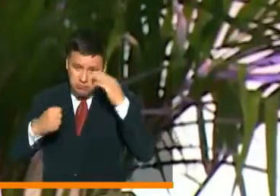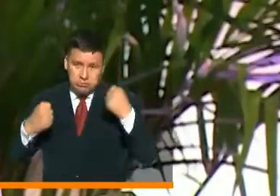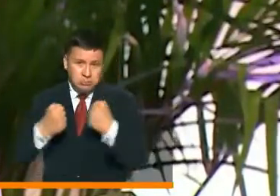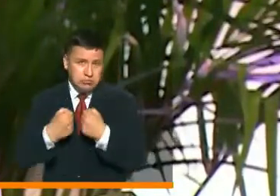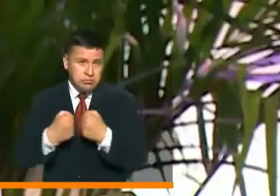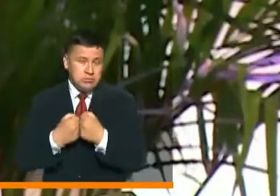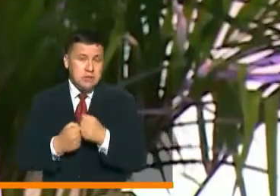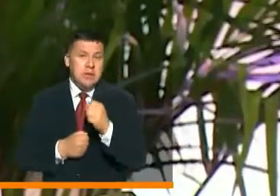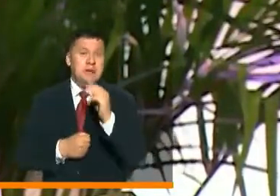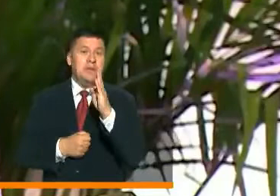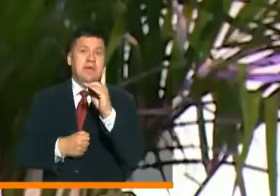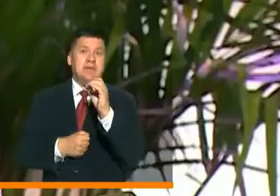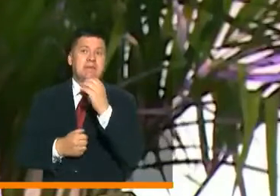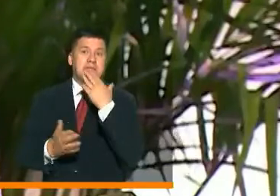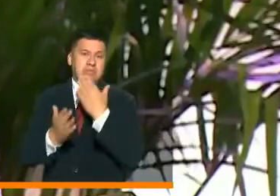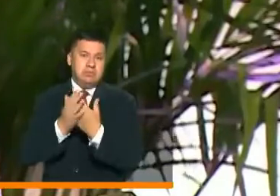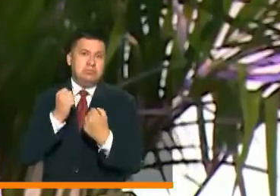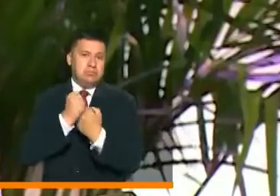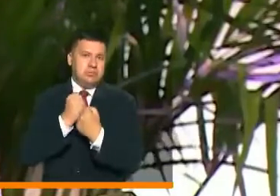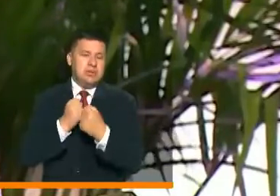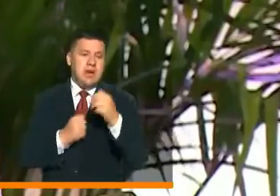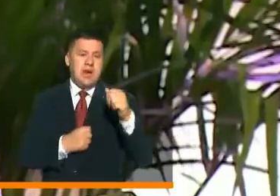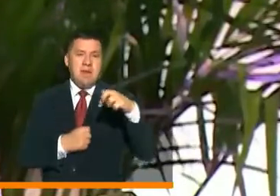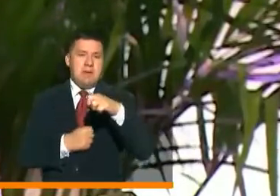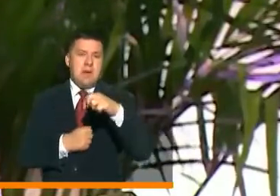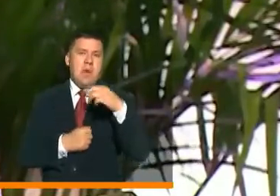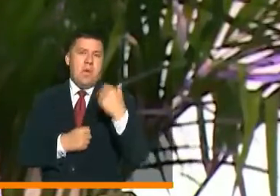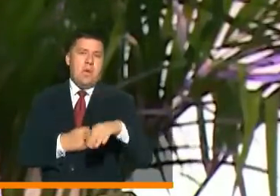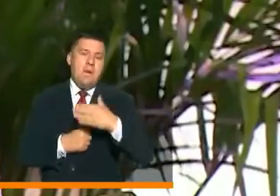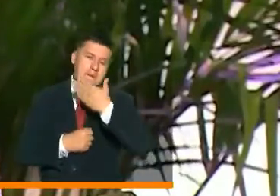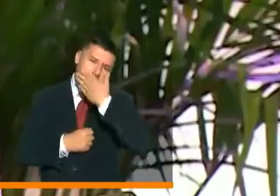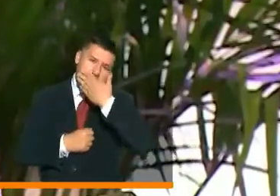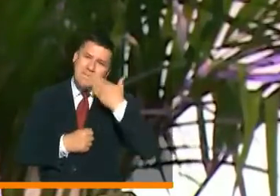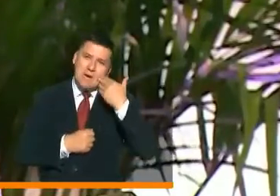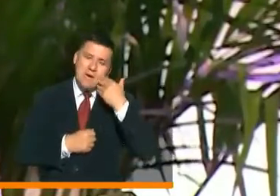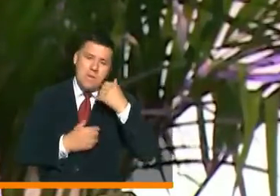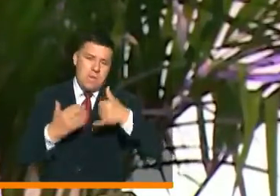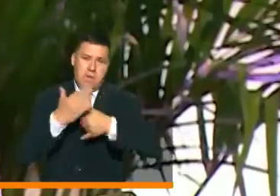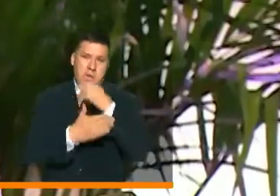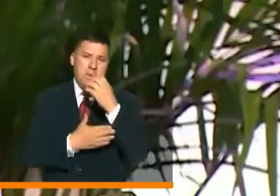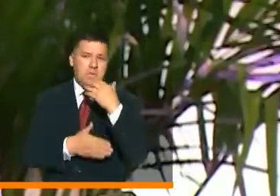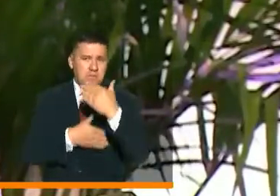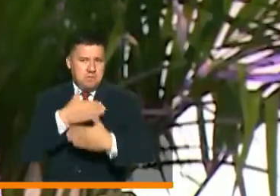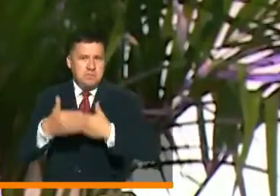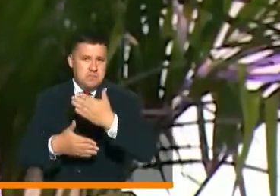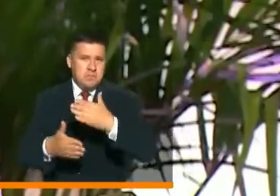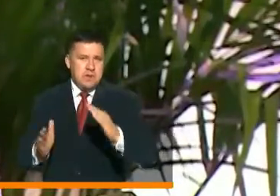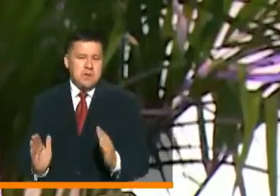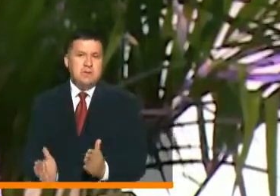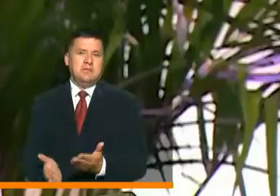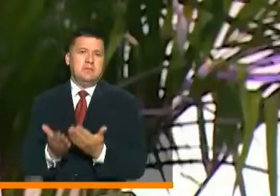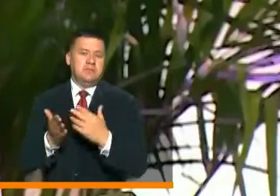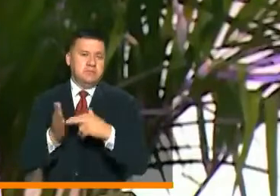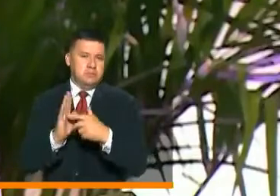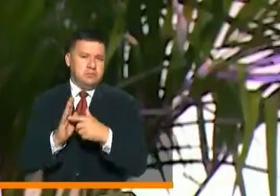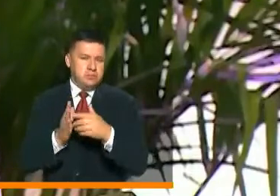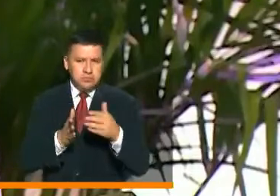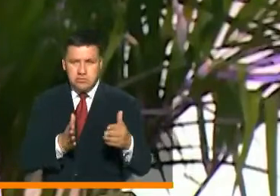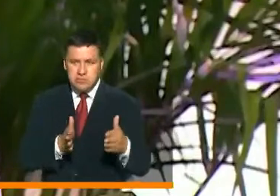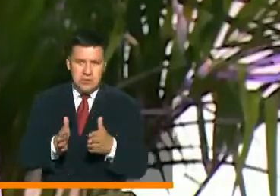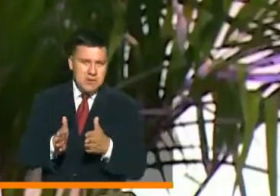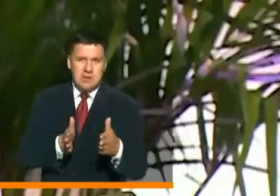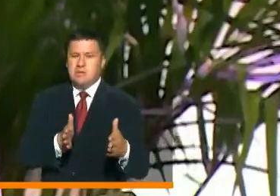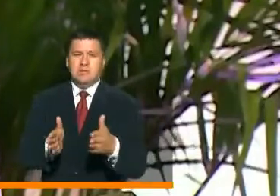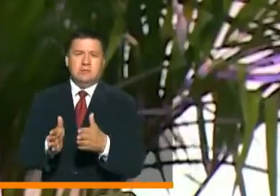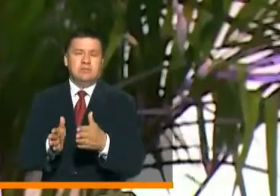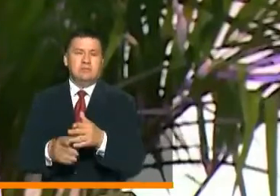consolidación y al BID, tenemos la mejor APP que haya nunca tenido este país y así vamos a recuperar lo que es la arteria en nuestro país